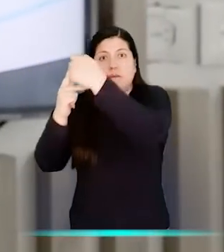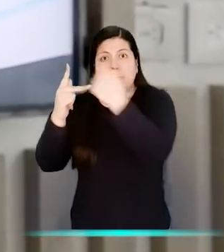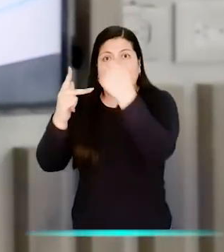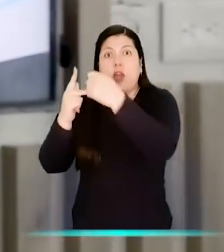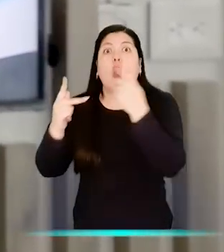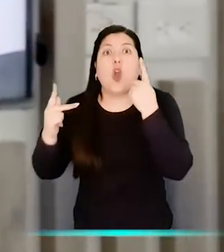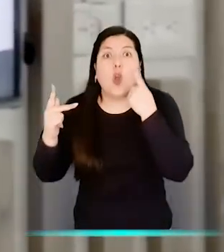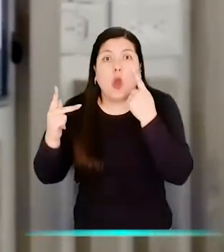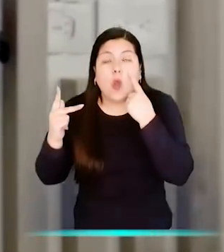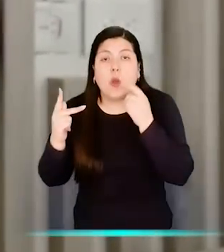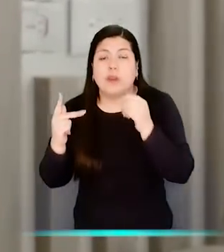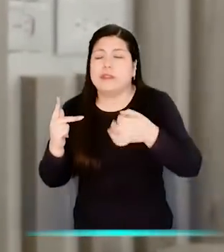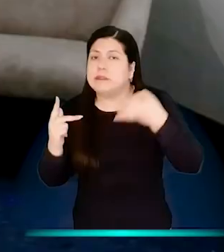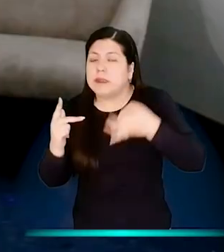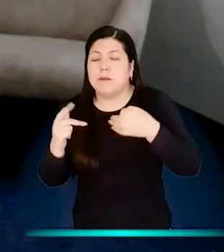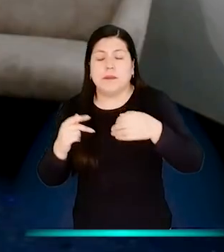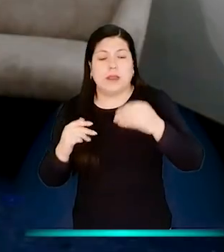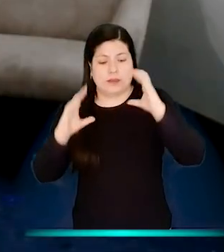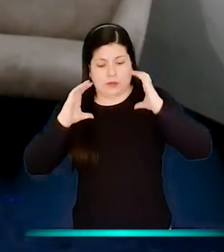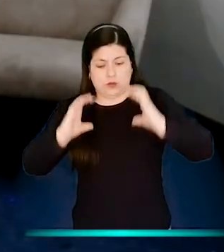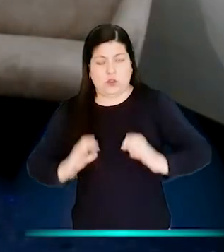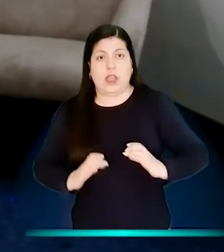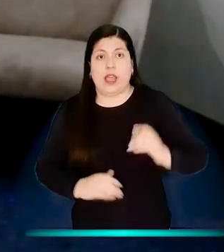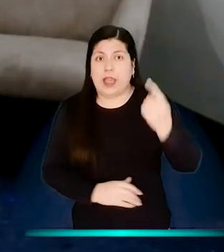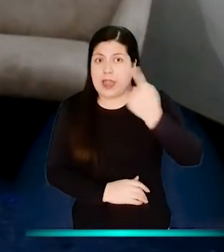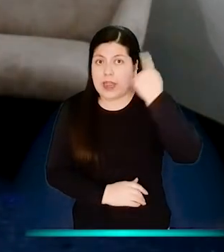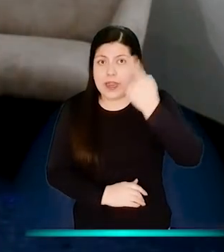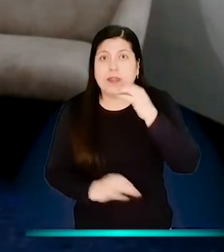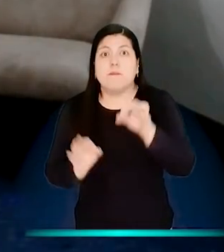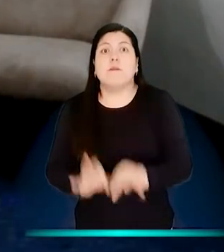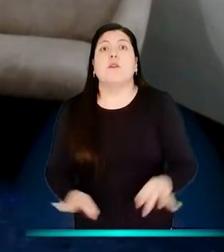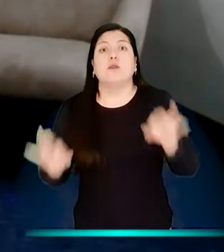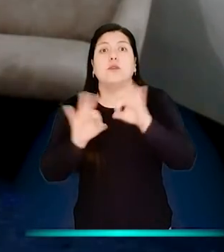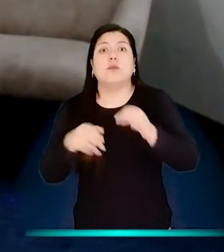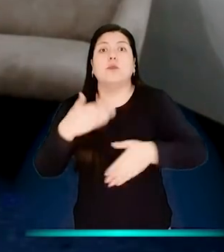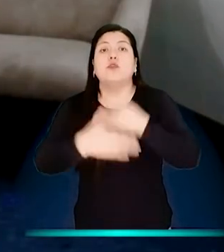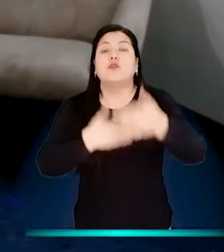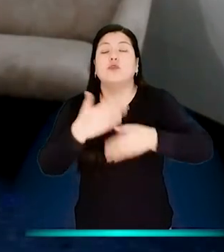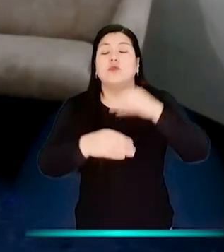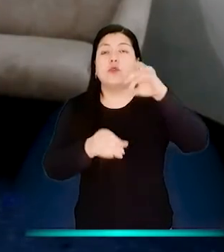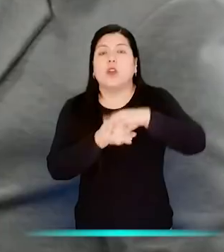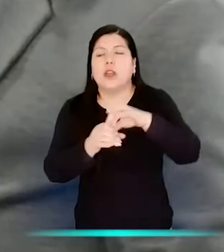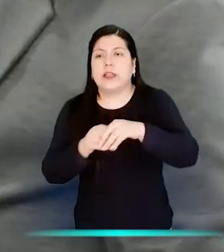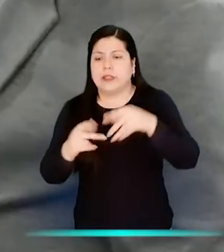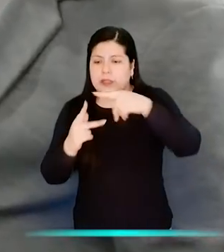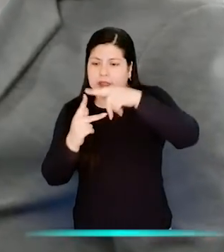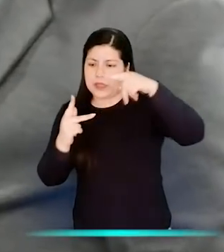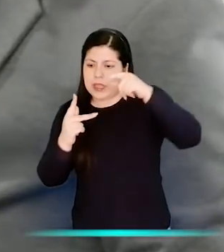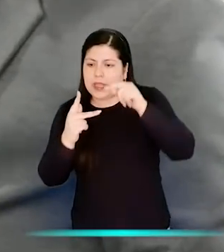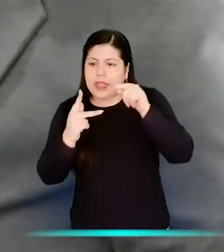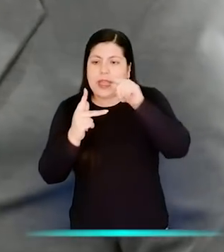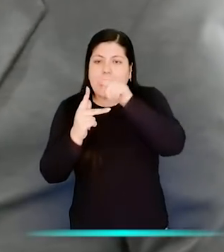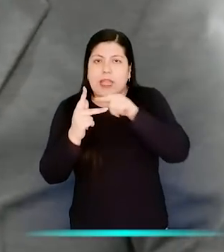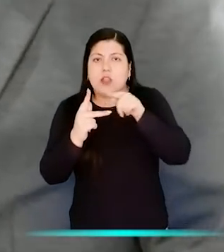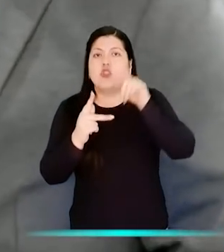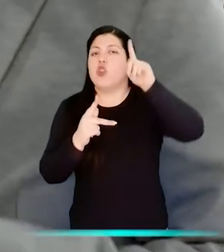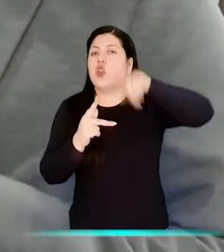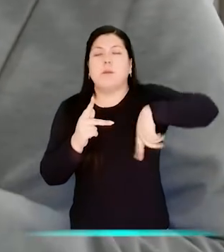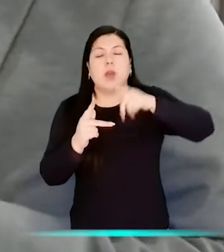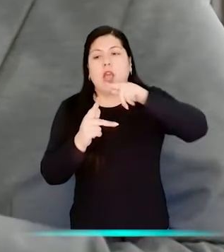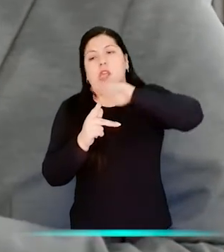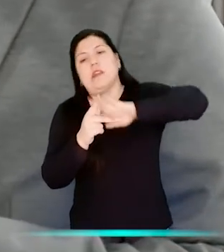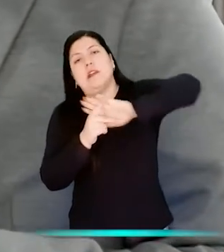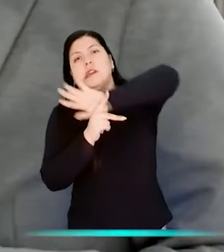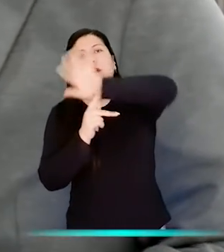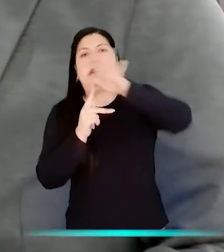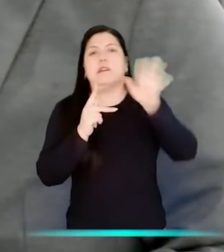bueno enseñarle al elector, enseñarle al ciudadano que lo importante en el proceso electoral es verificar la zona de marcación. En